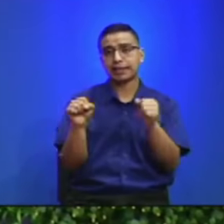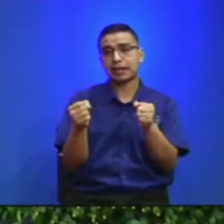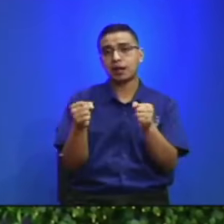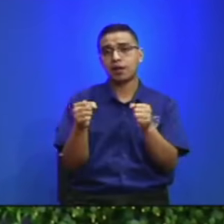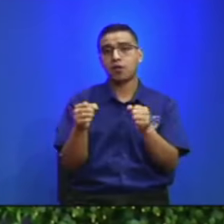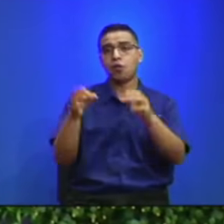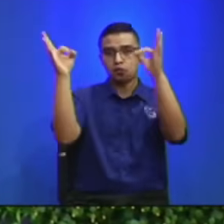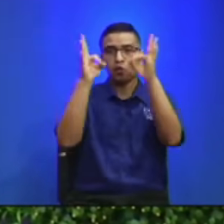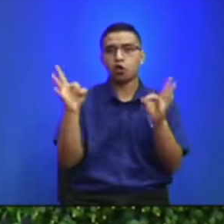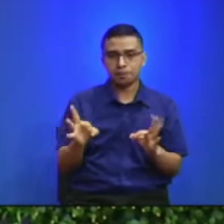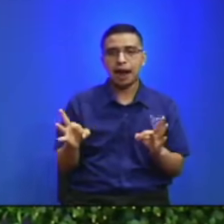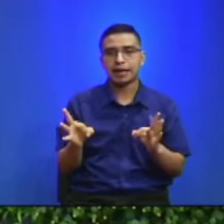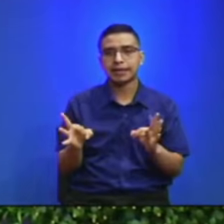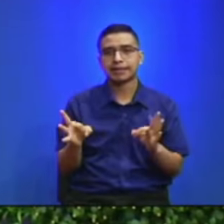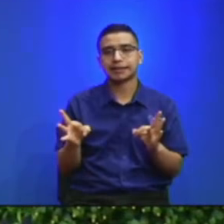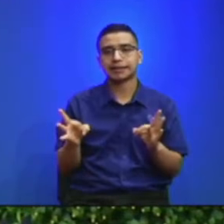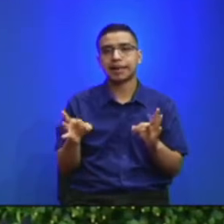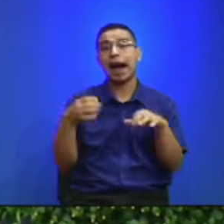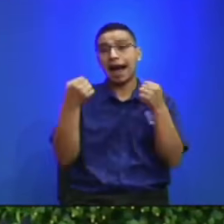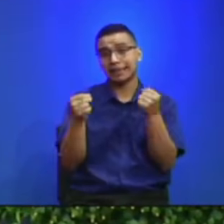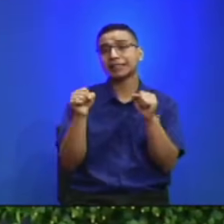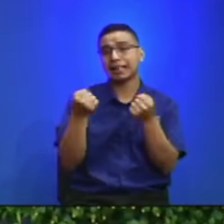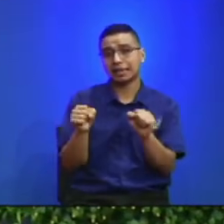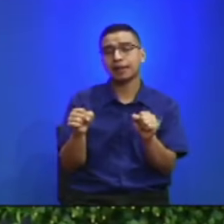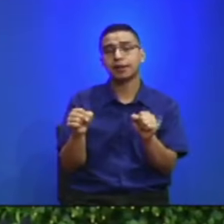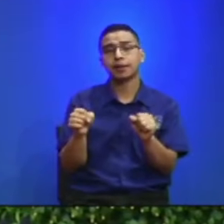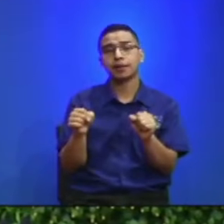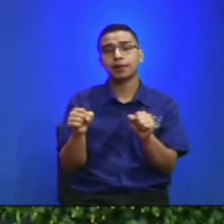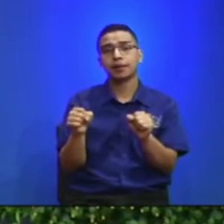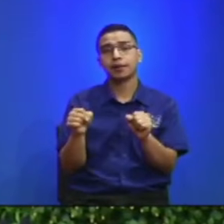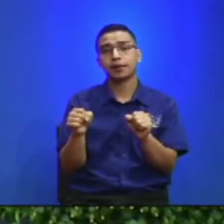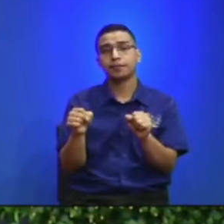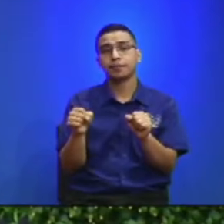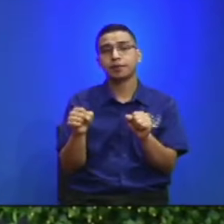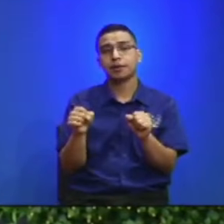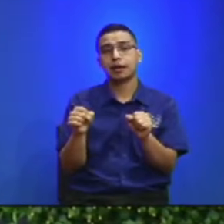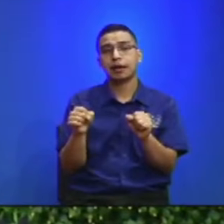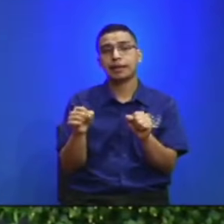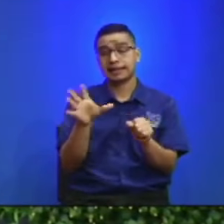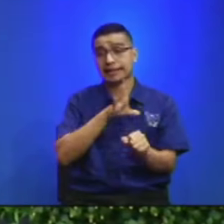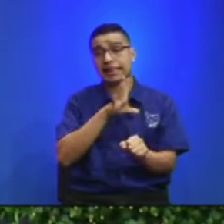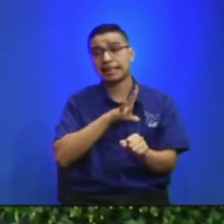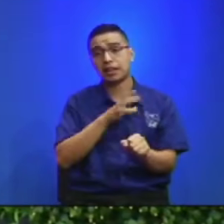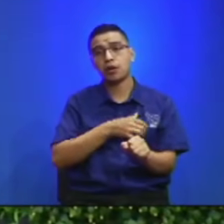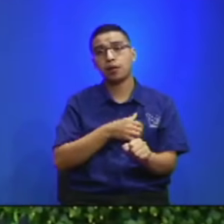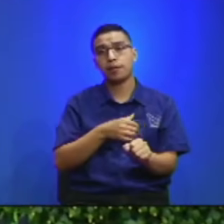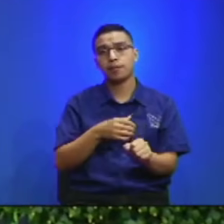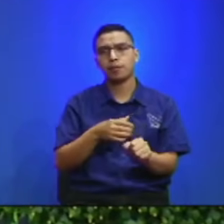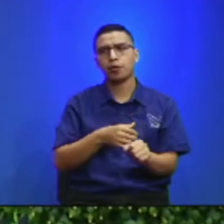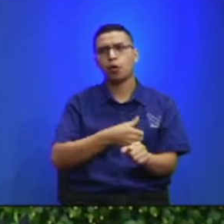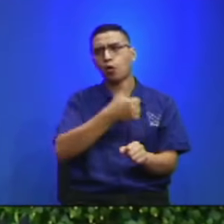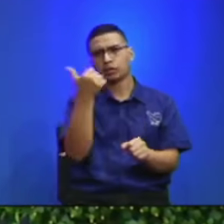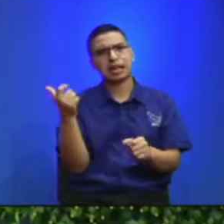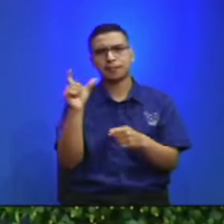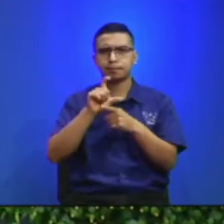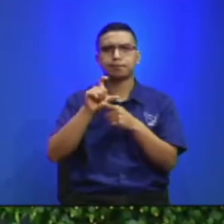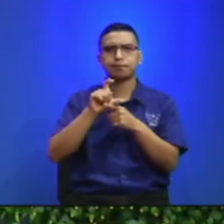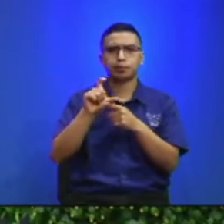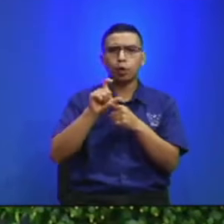formar y hacer y hacer y tiene otra otra otra palabra